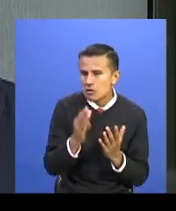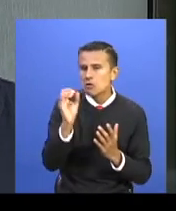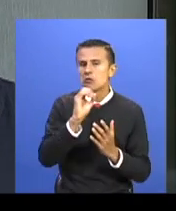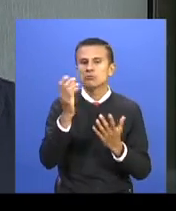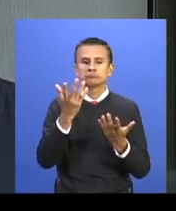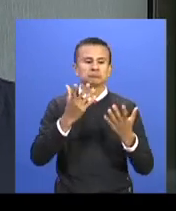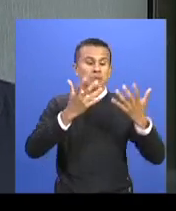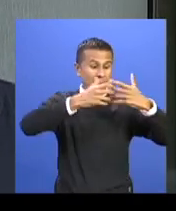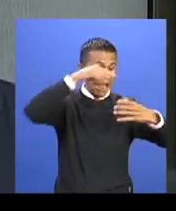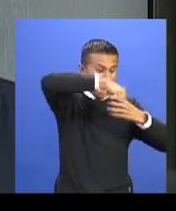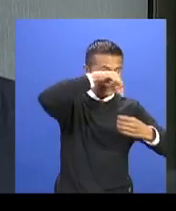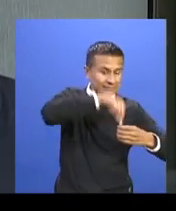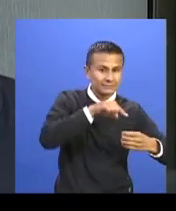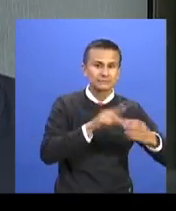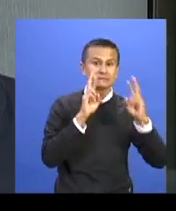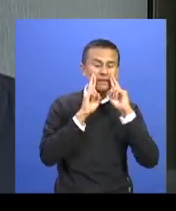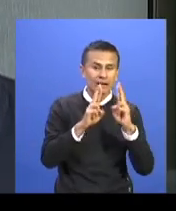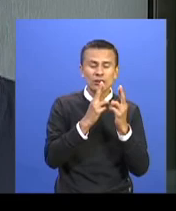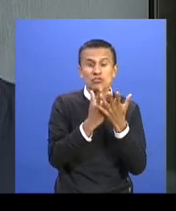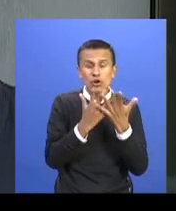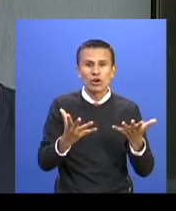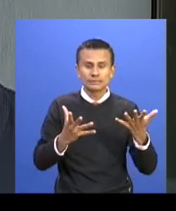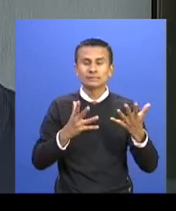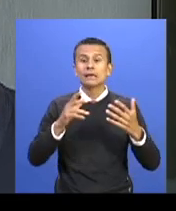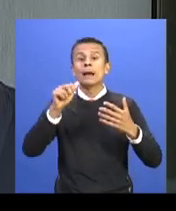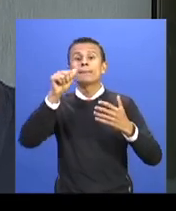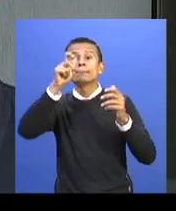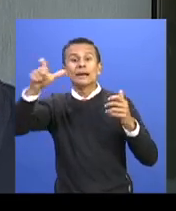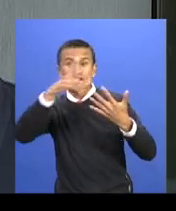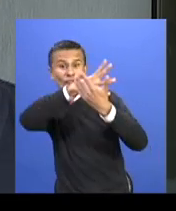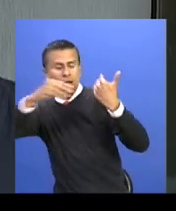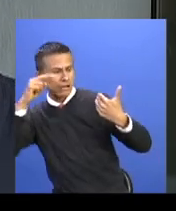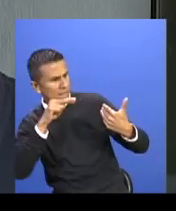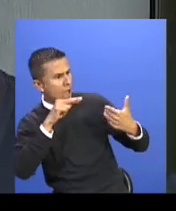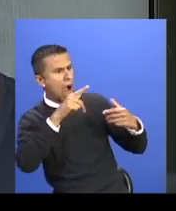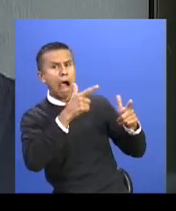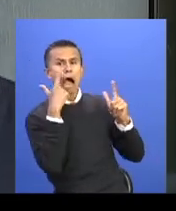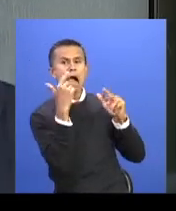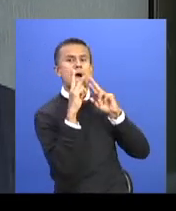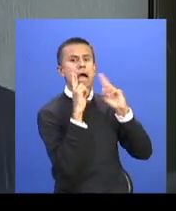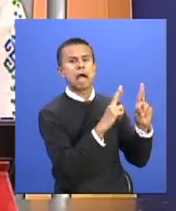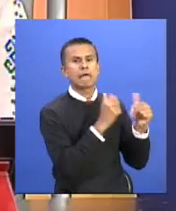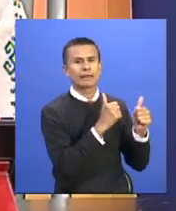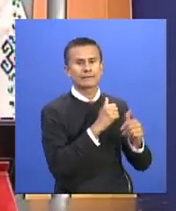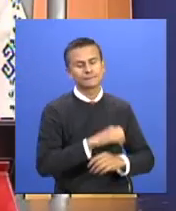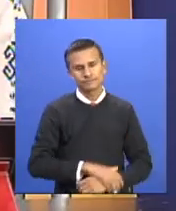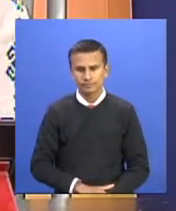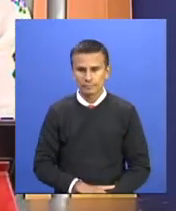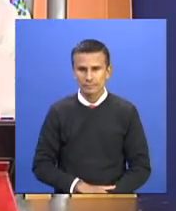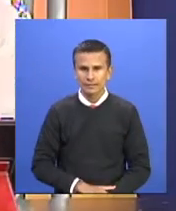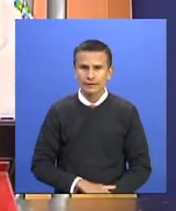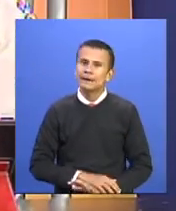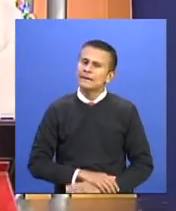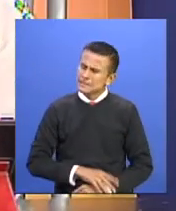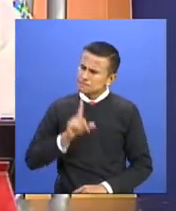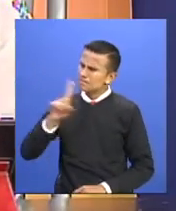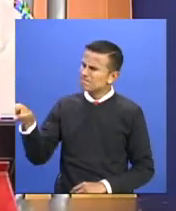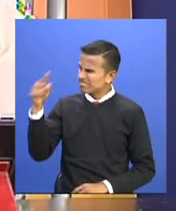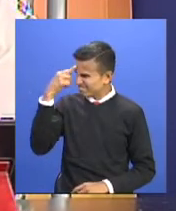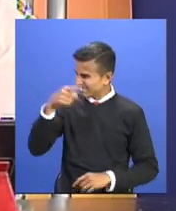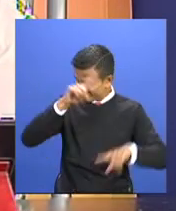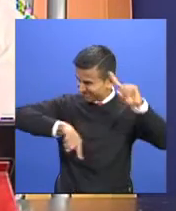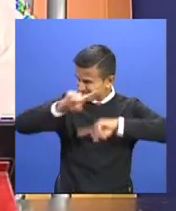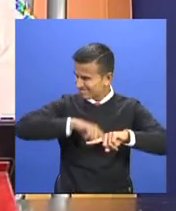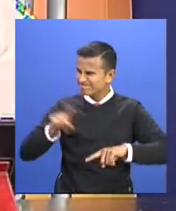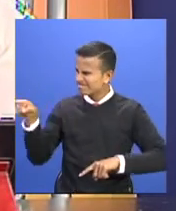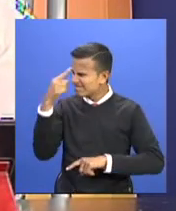para dar a reconocer ciertos aspectos que maneja una empresa para la gente externa también y para la interna. Bueno, ¿qué piensan ustedes sobre las apreciaciones del